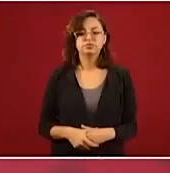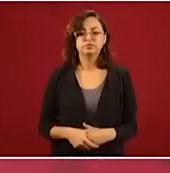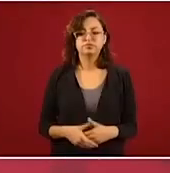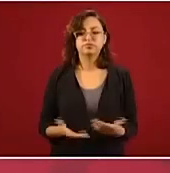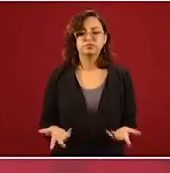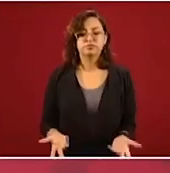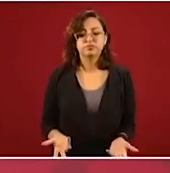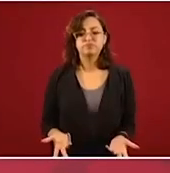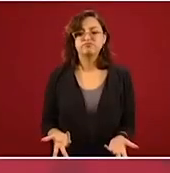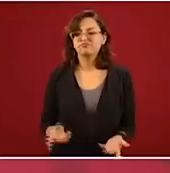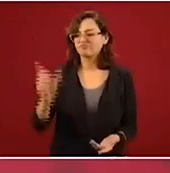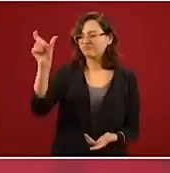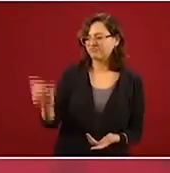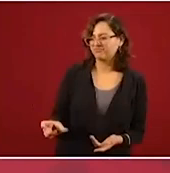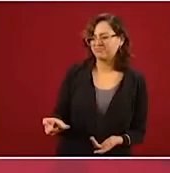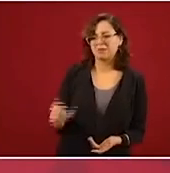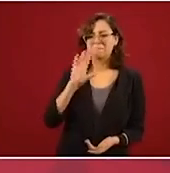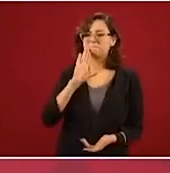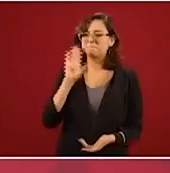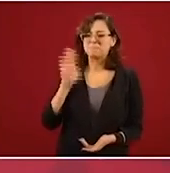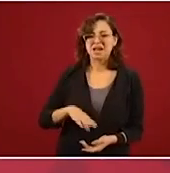es estigmatizado.